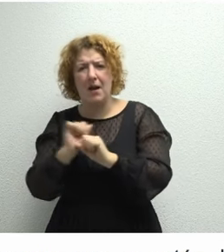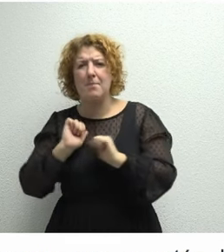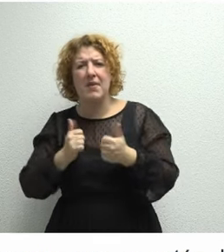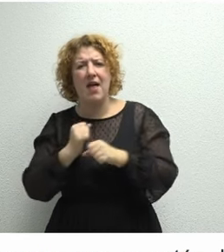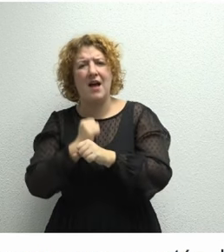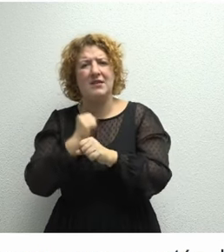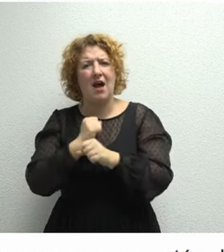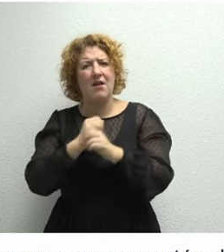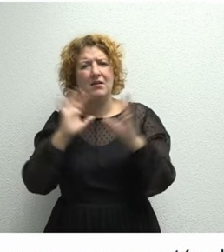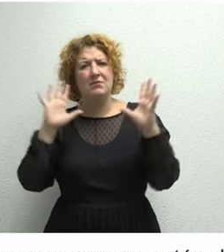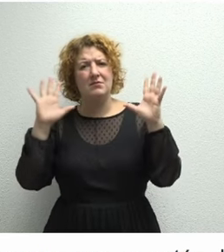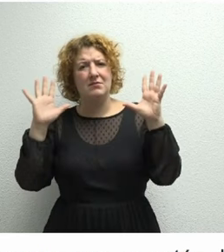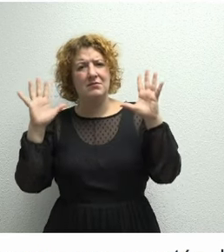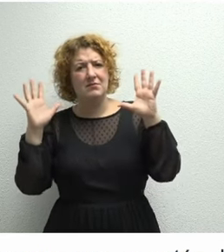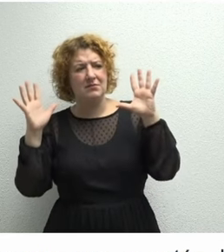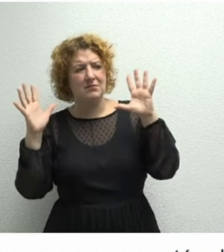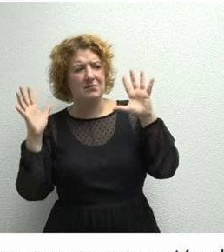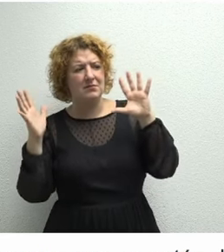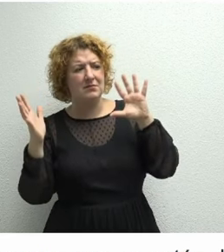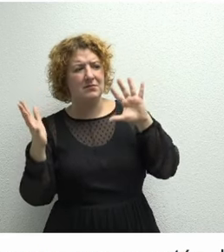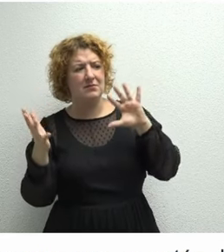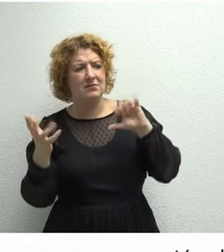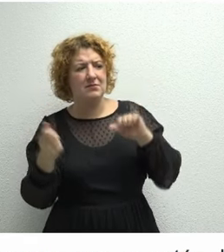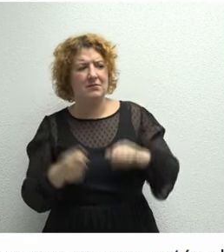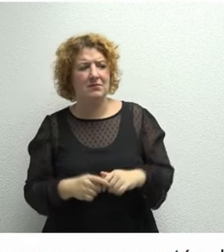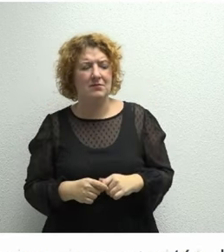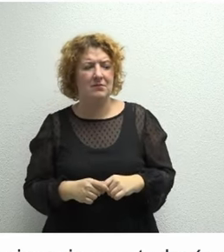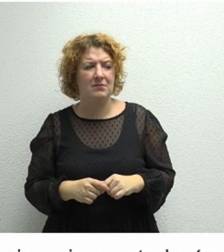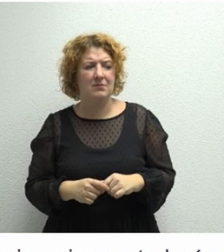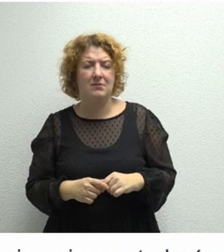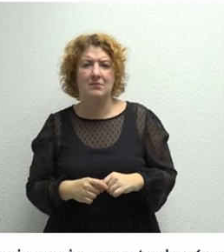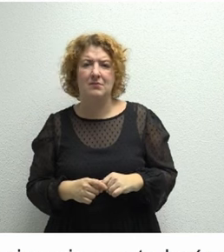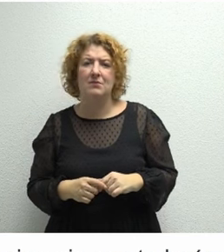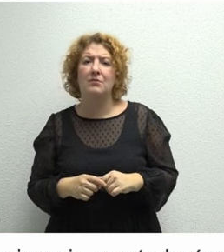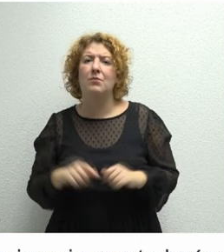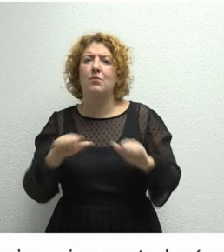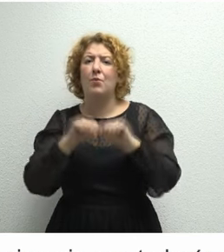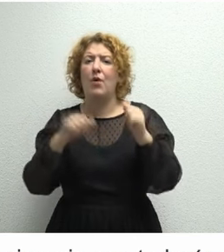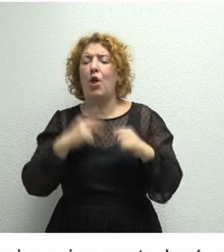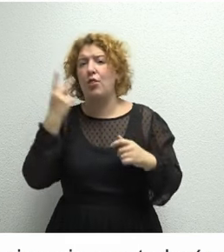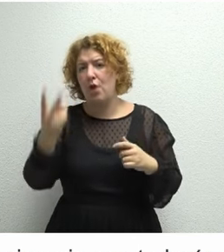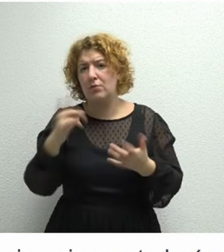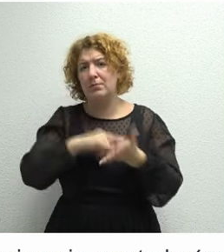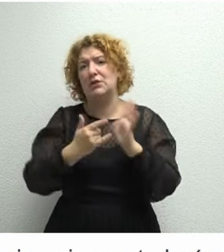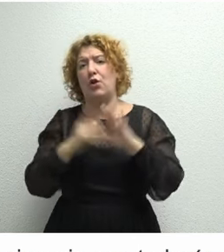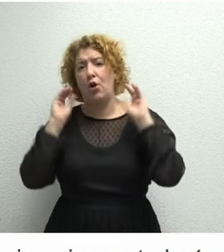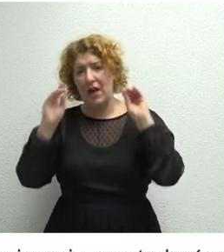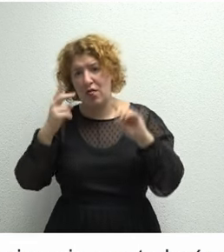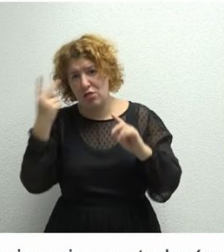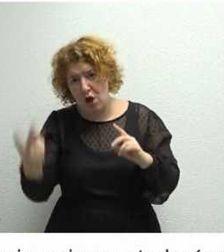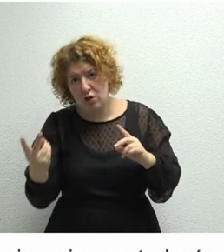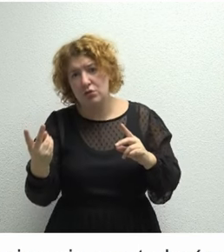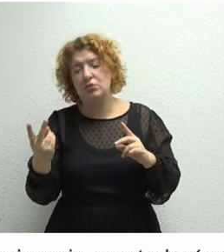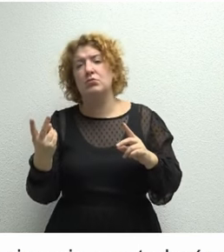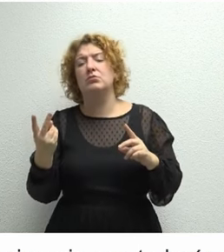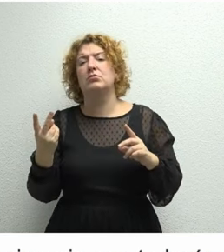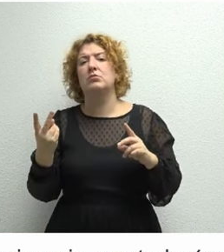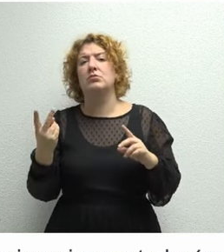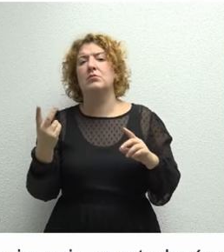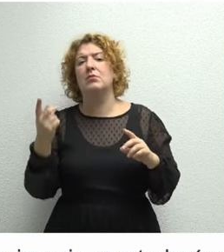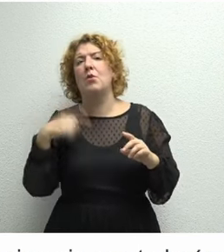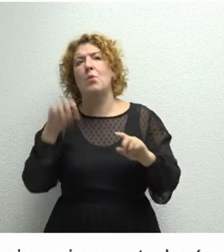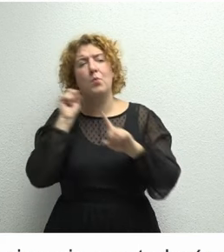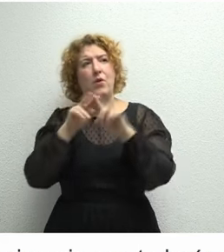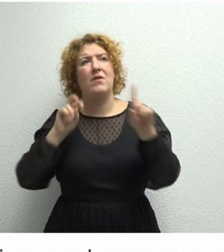trabajo pues de otra forma No con otros modelos con otro modelo con otras metodologías que podemos empezar a aplicar y con otra